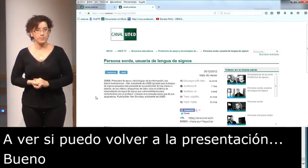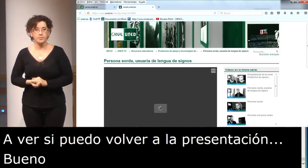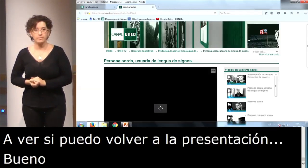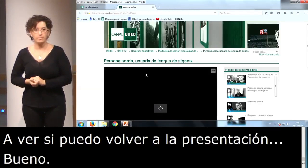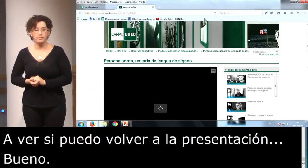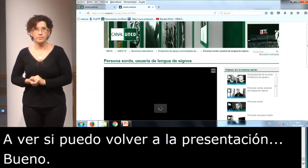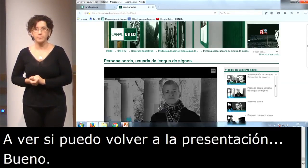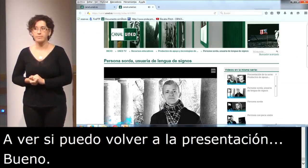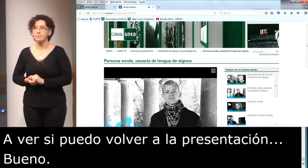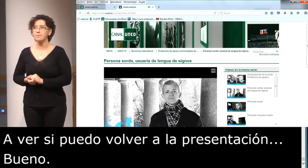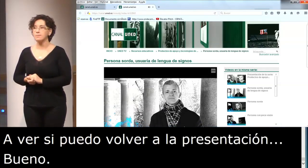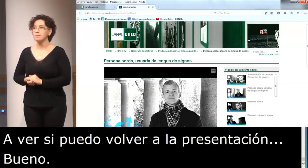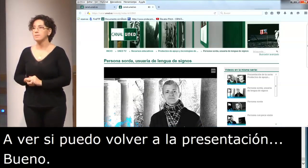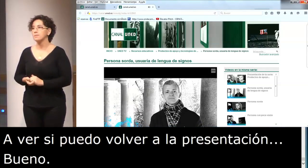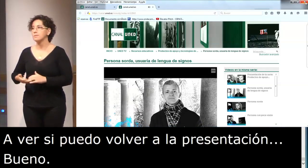Uy, perdón.